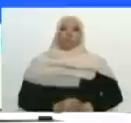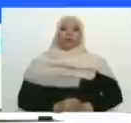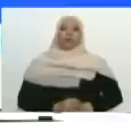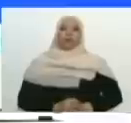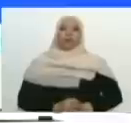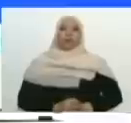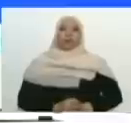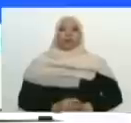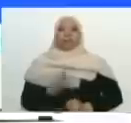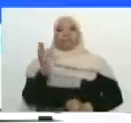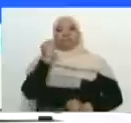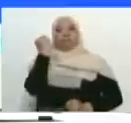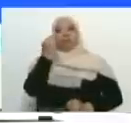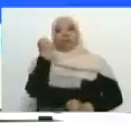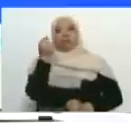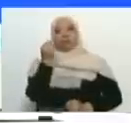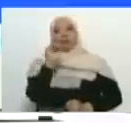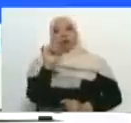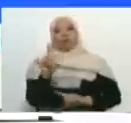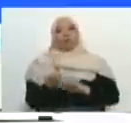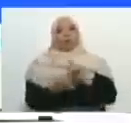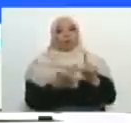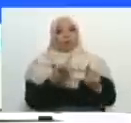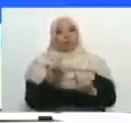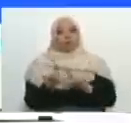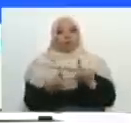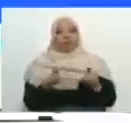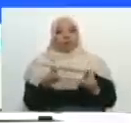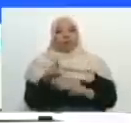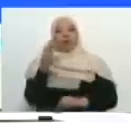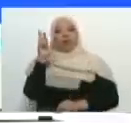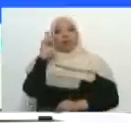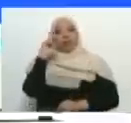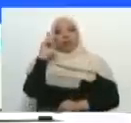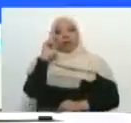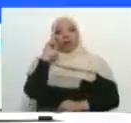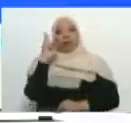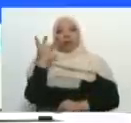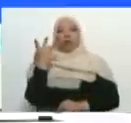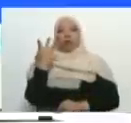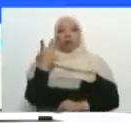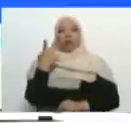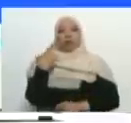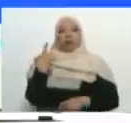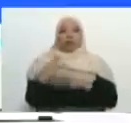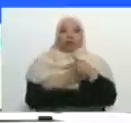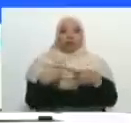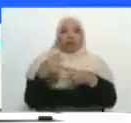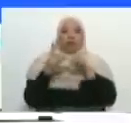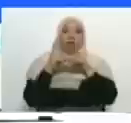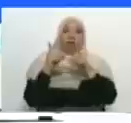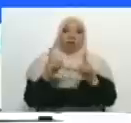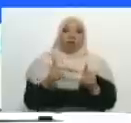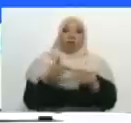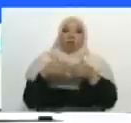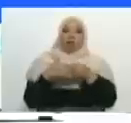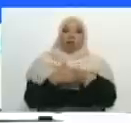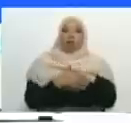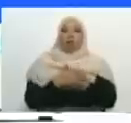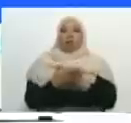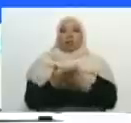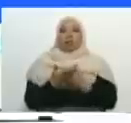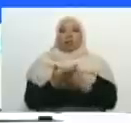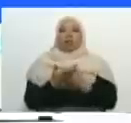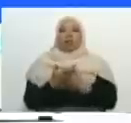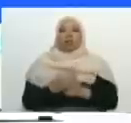Y hay que pensar, porque uno tiene que preguntarse muchas veces la razón de este tipo de decisiones, ¿qué esconde este tipo de